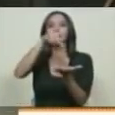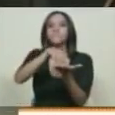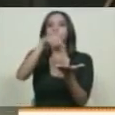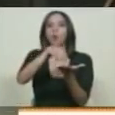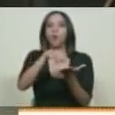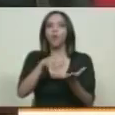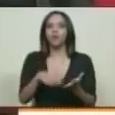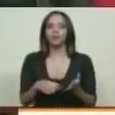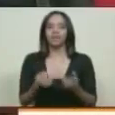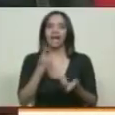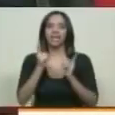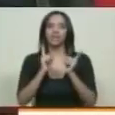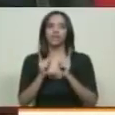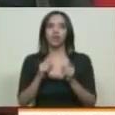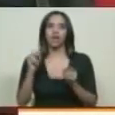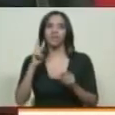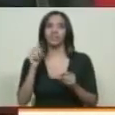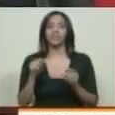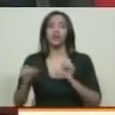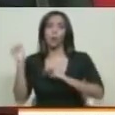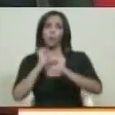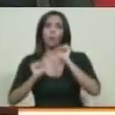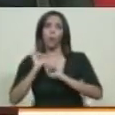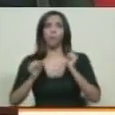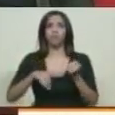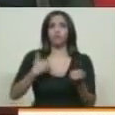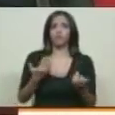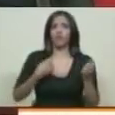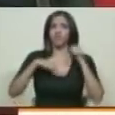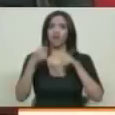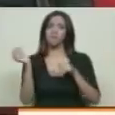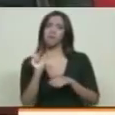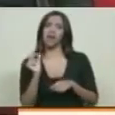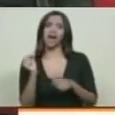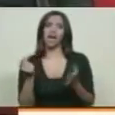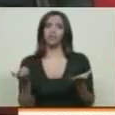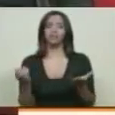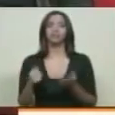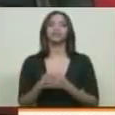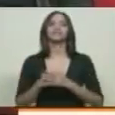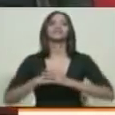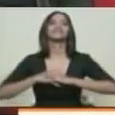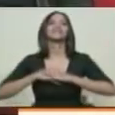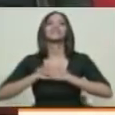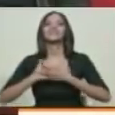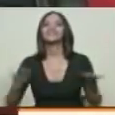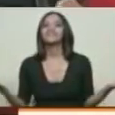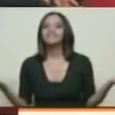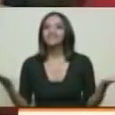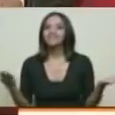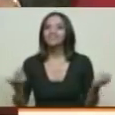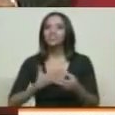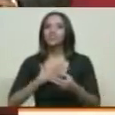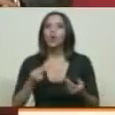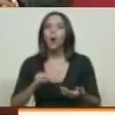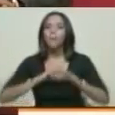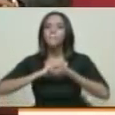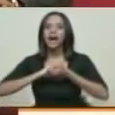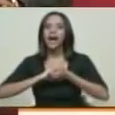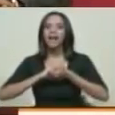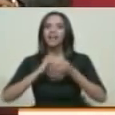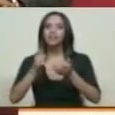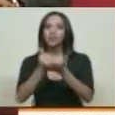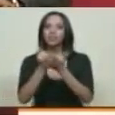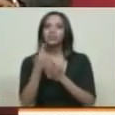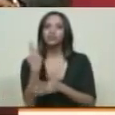en el canal a defenderlo. Que como era posible, pues yo no vendía las cosas baratas y no sacaba las cosas. No, pana, no se trata que te beneficies tú solo, nada más. Se